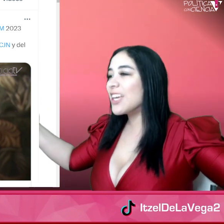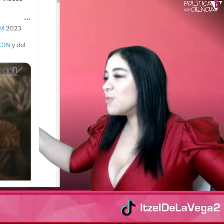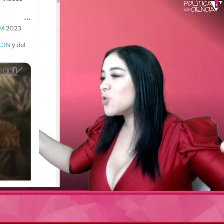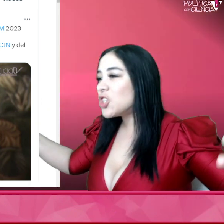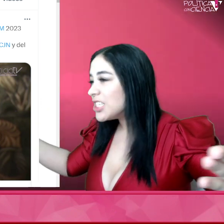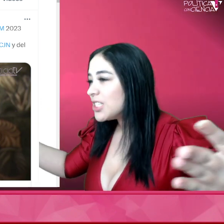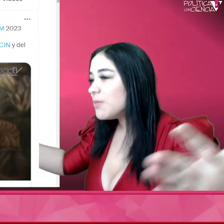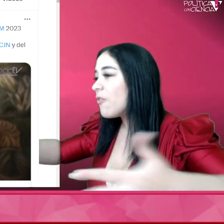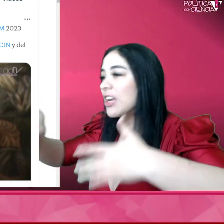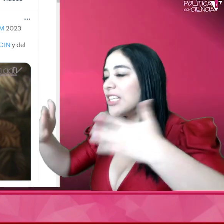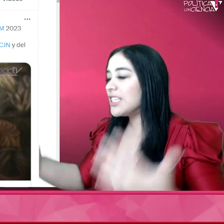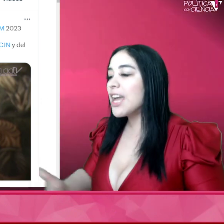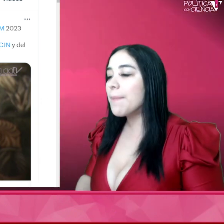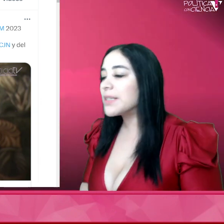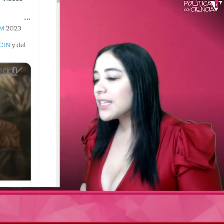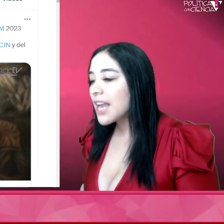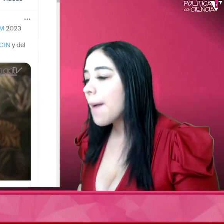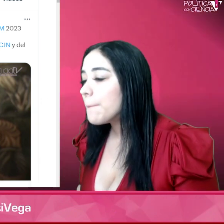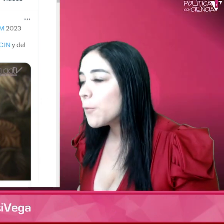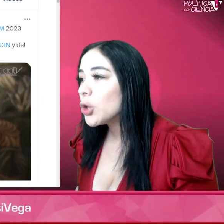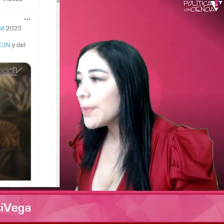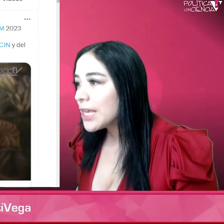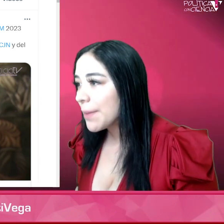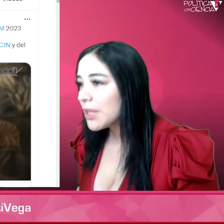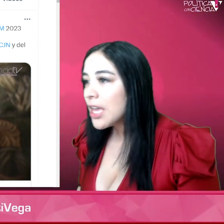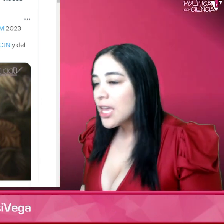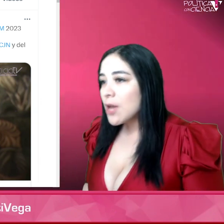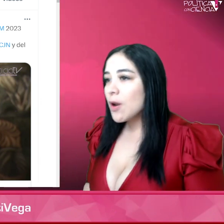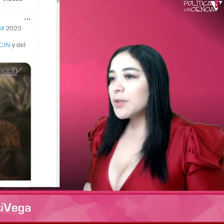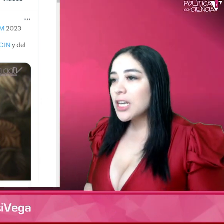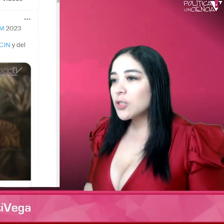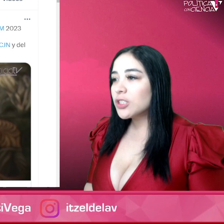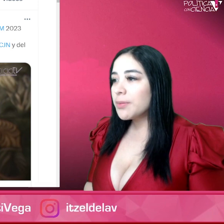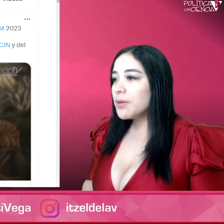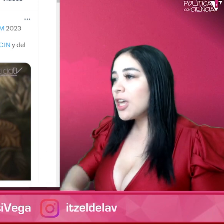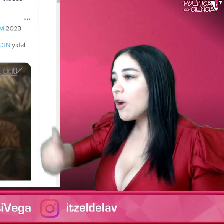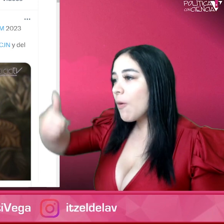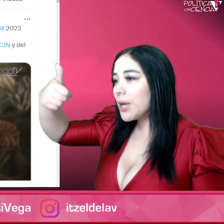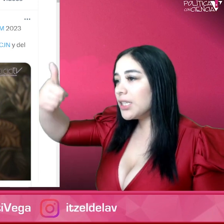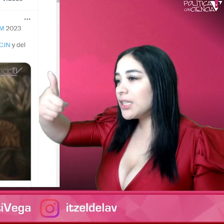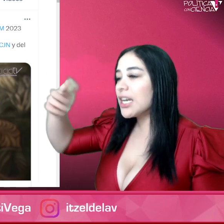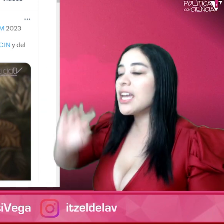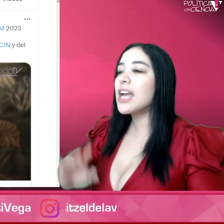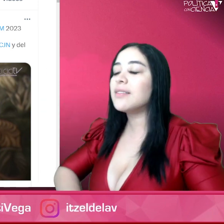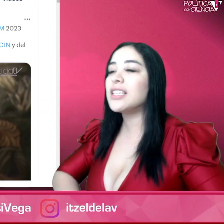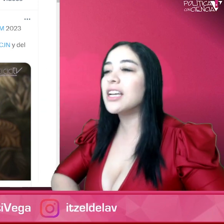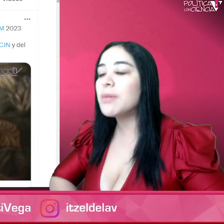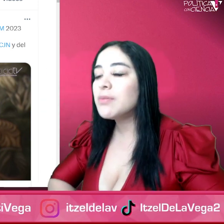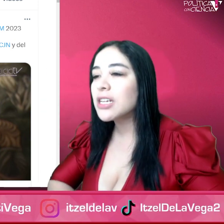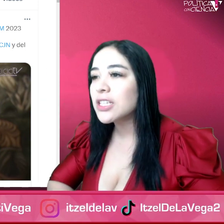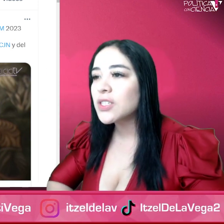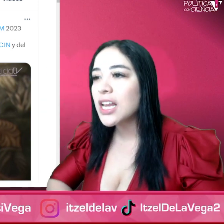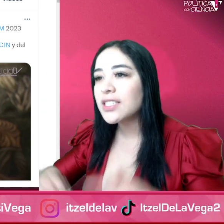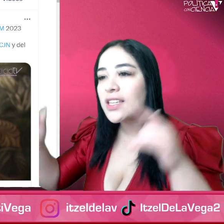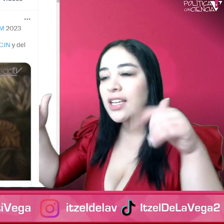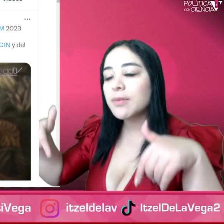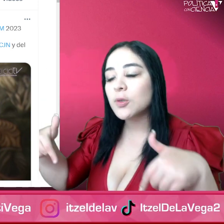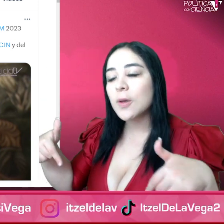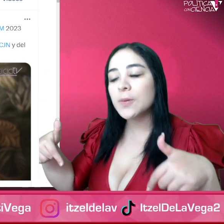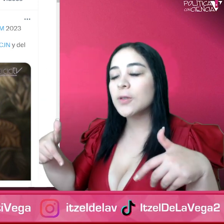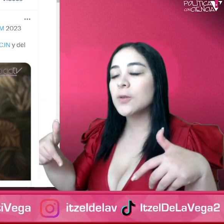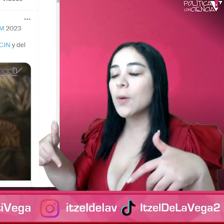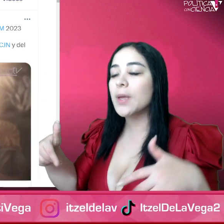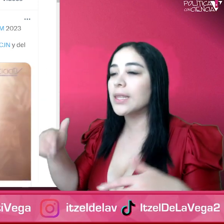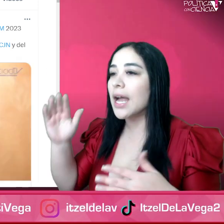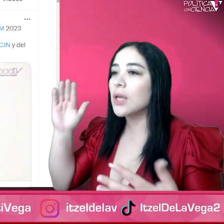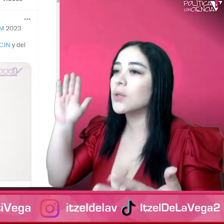las quiero muchísimo. Feliz día, pásenla muy bien. Y bueno, pues si les gusta mi video, manita arriba, síganme en mis redes sociales y déjenme sus